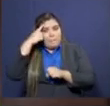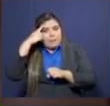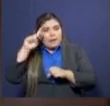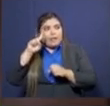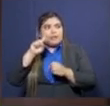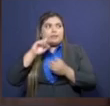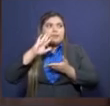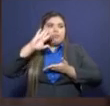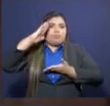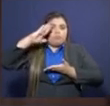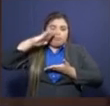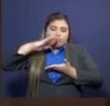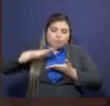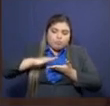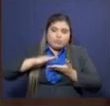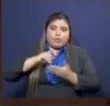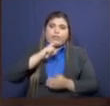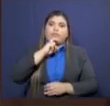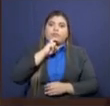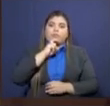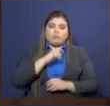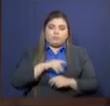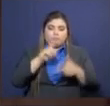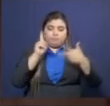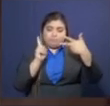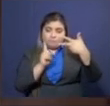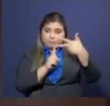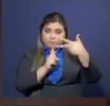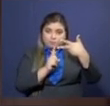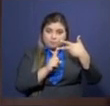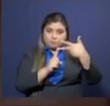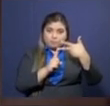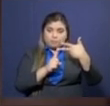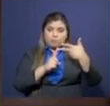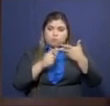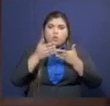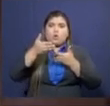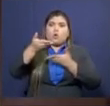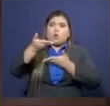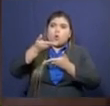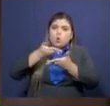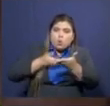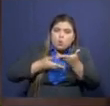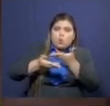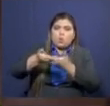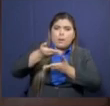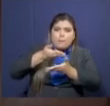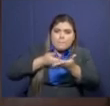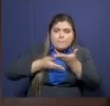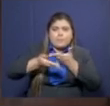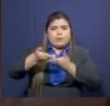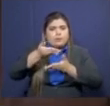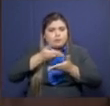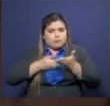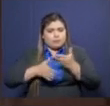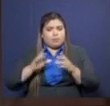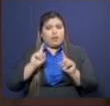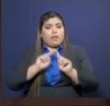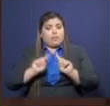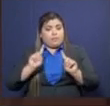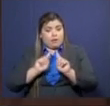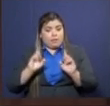impacto. Y en tercer lugar, compartiré los lineamientos y acciones